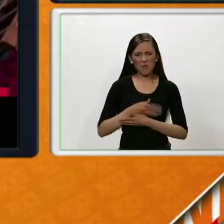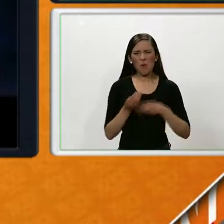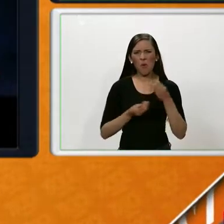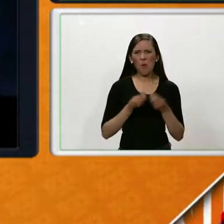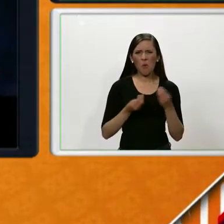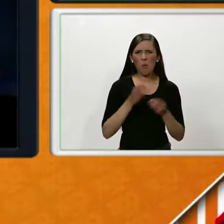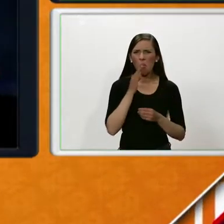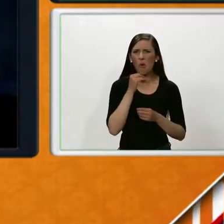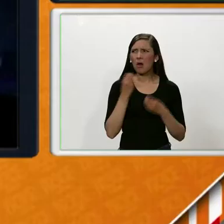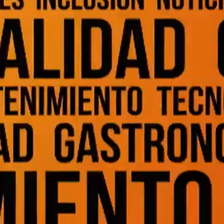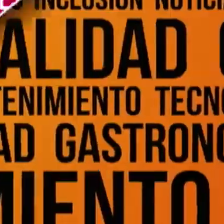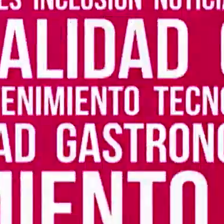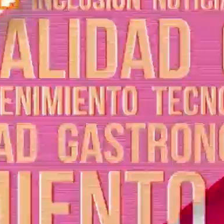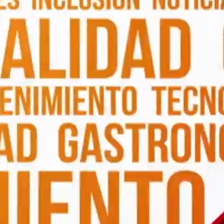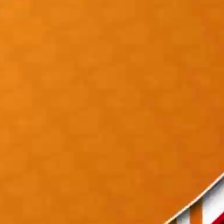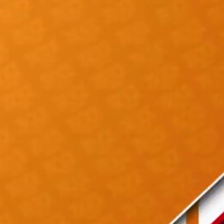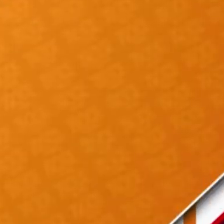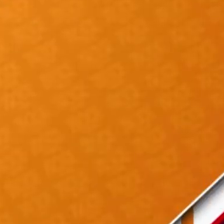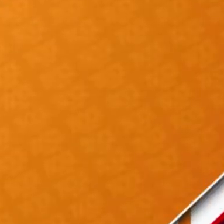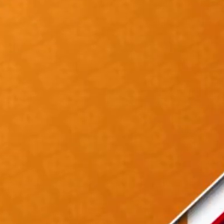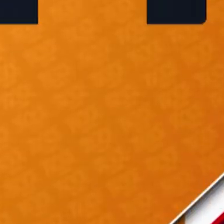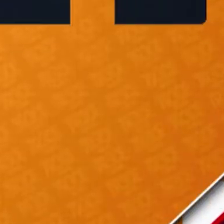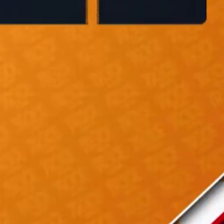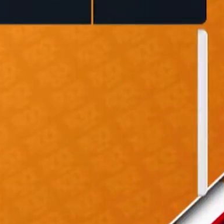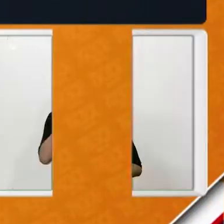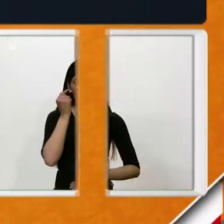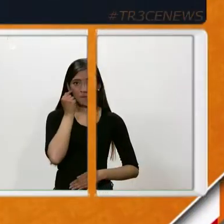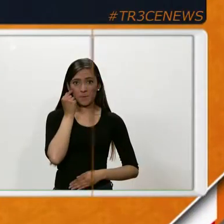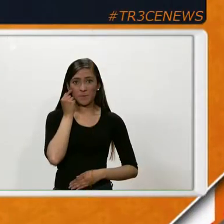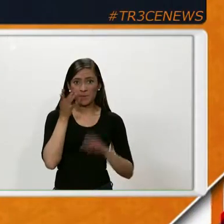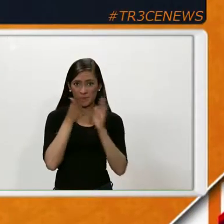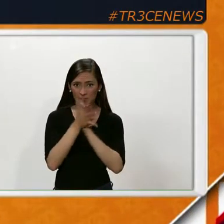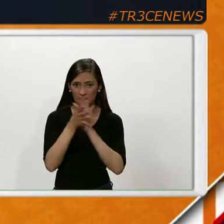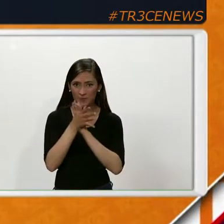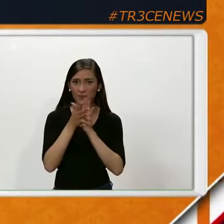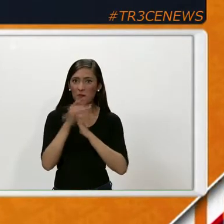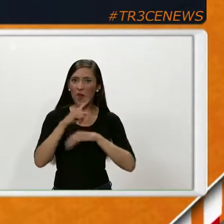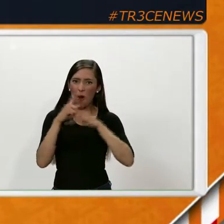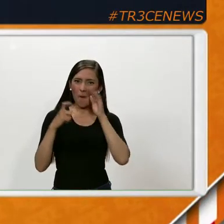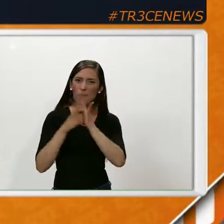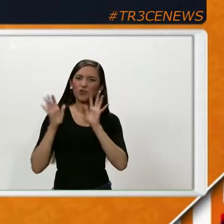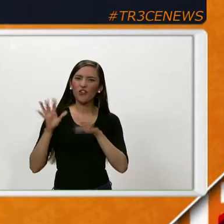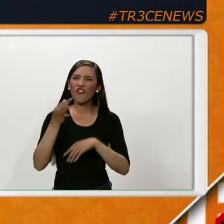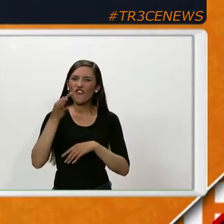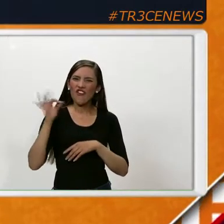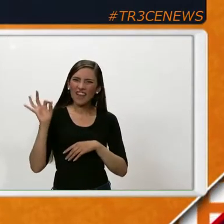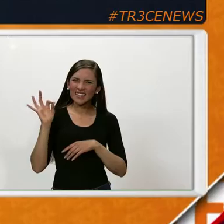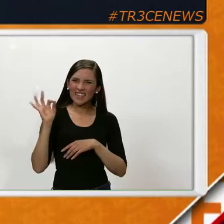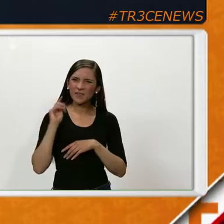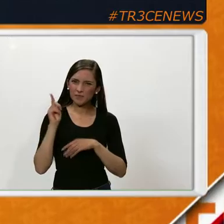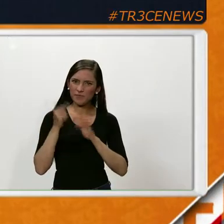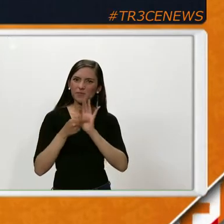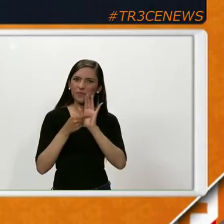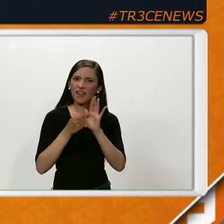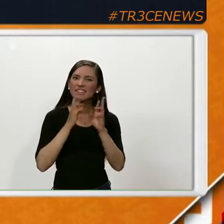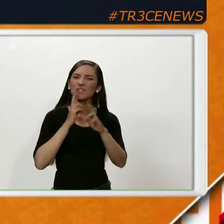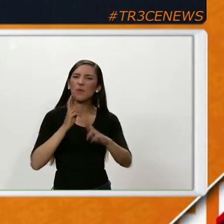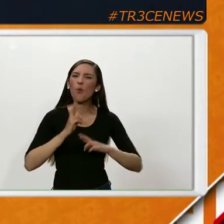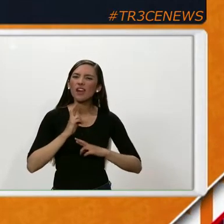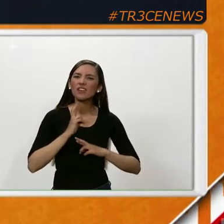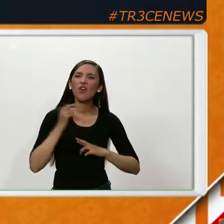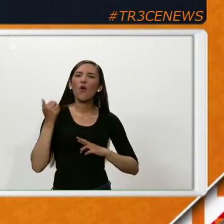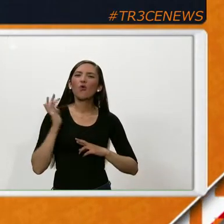esta divertida película será el 30 de septiembre. Se llama Cigüeñas. ¿Sabes por qué construí una oficina de vidrio?